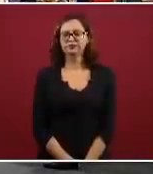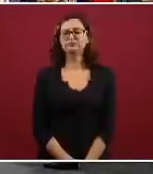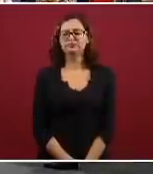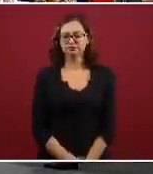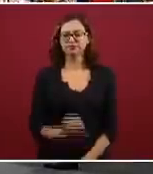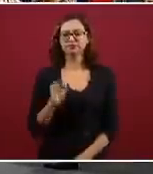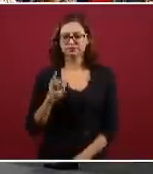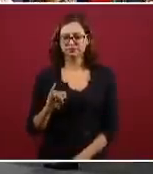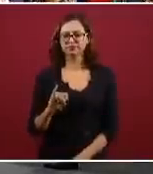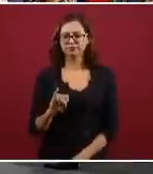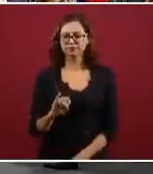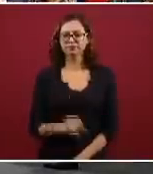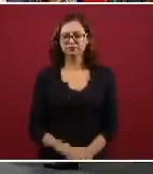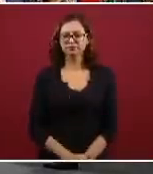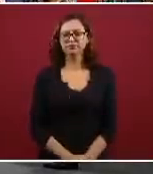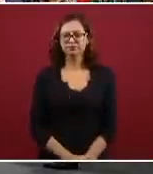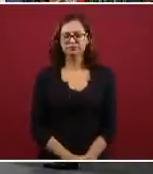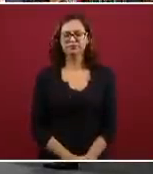Sí.